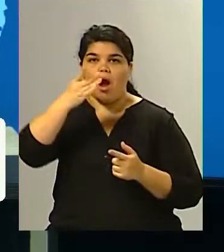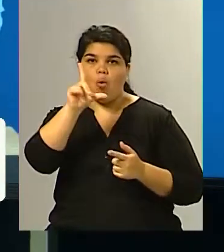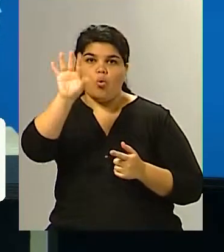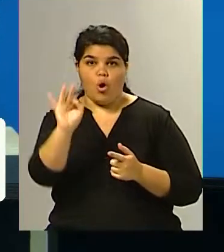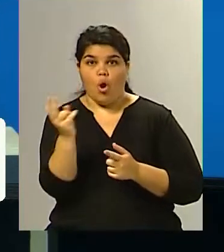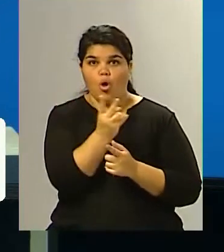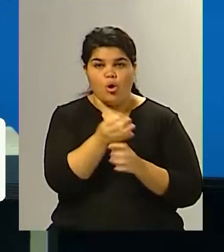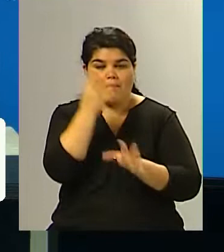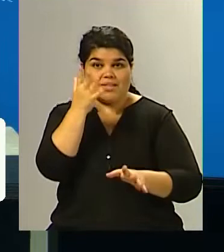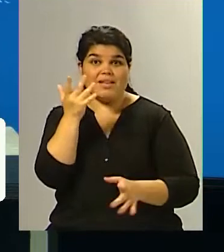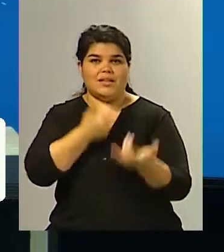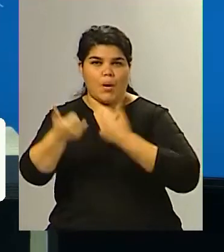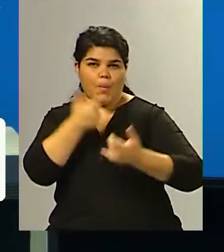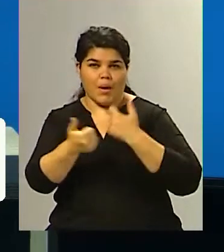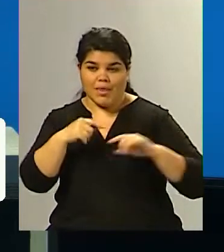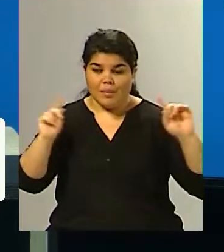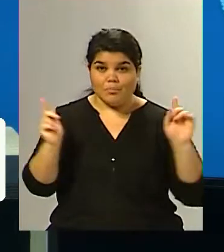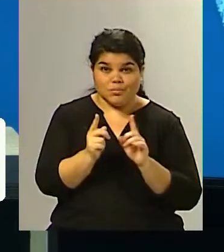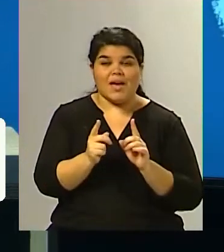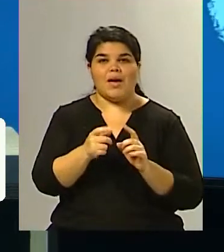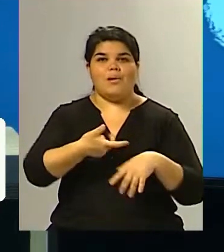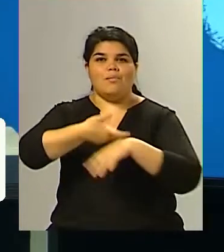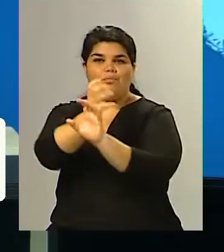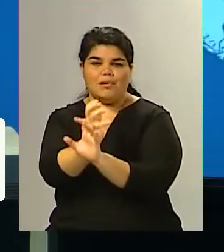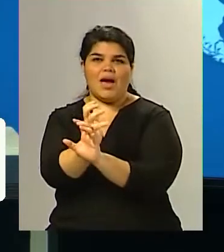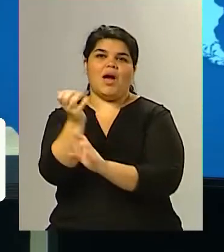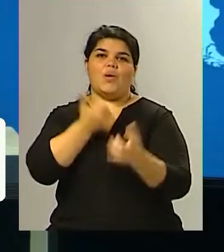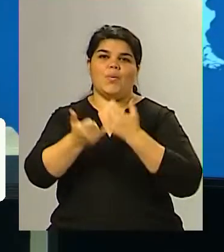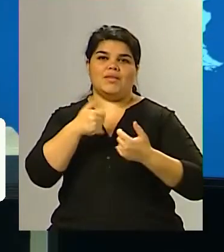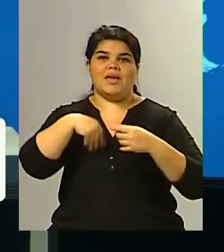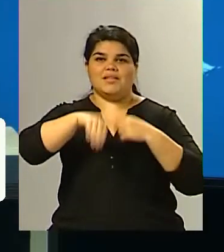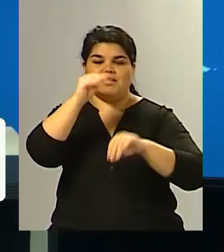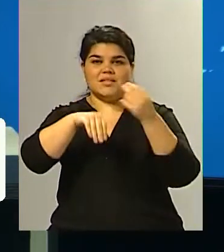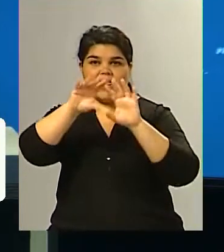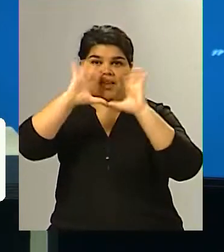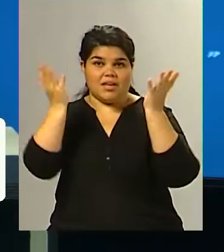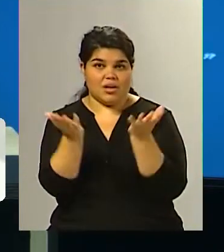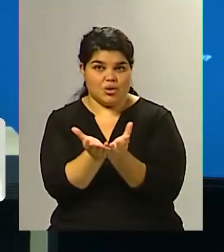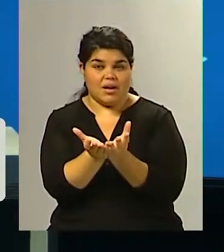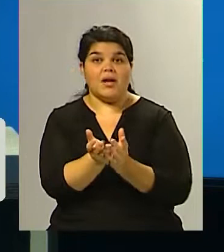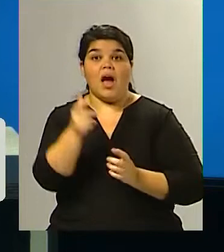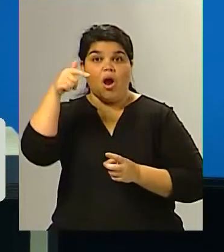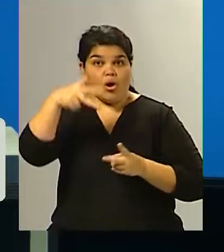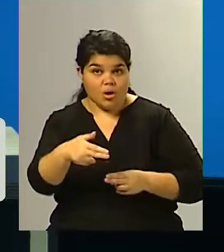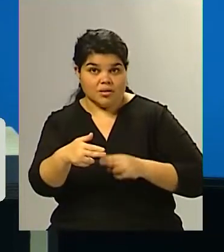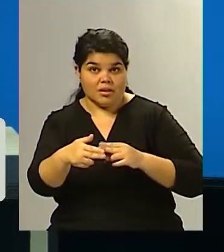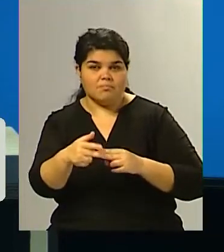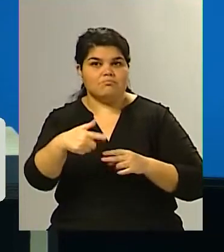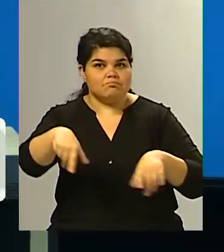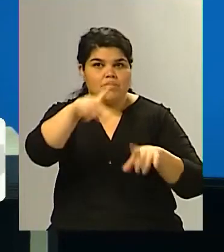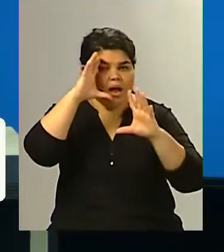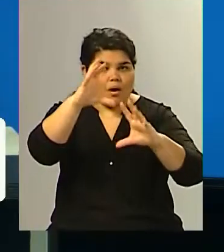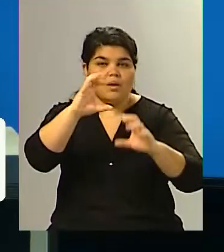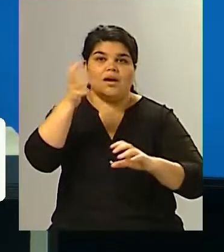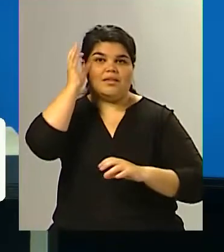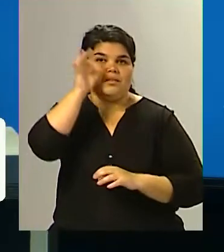En minutos los vamos a tener con nosotros a través de videollamada en esta edición de Chat Internacional. Vamos a ir a una pausa. Recuerden que estamos